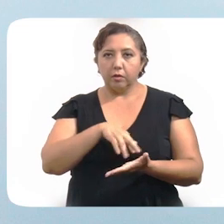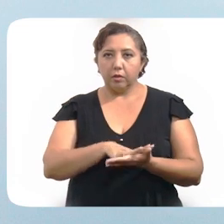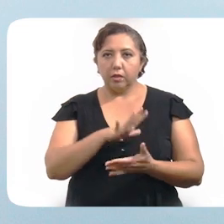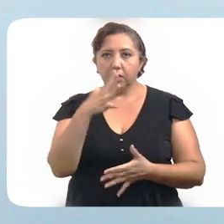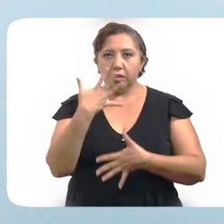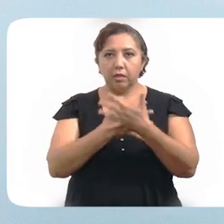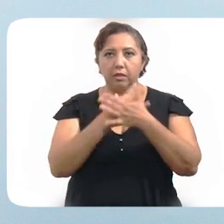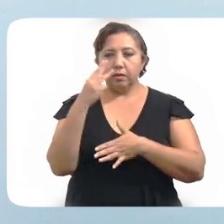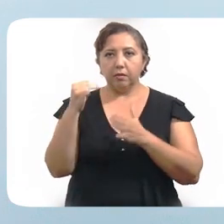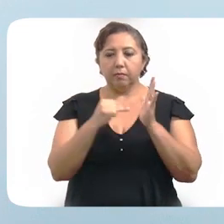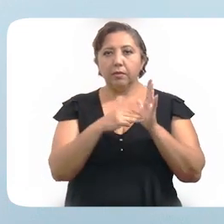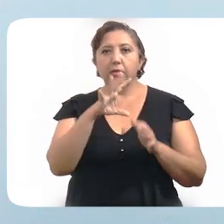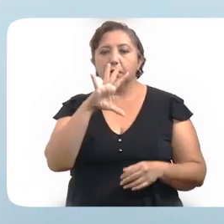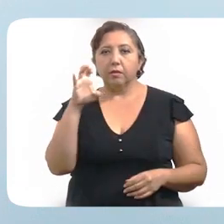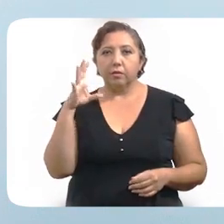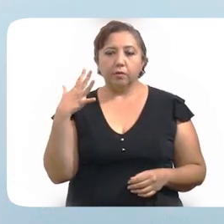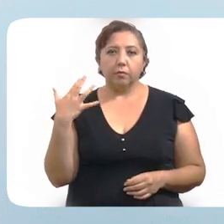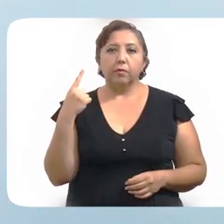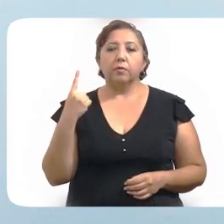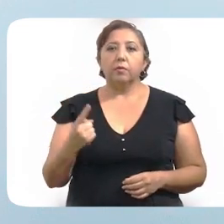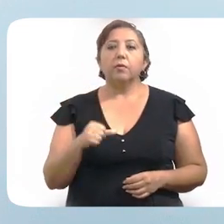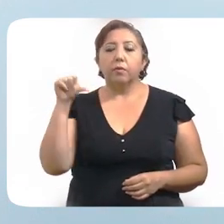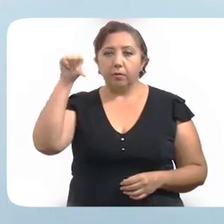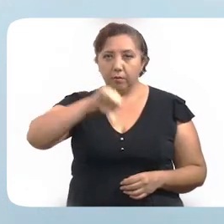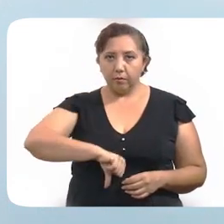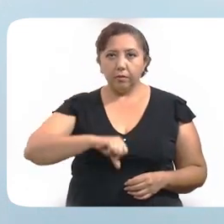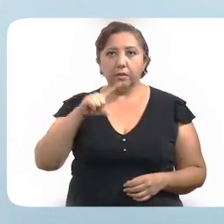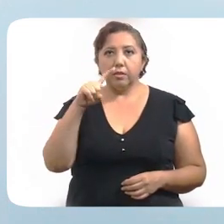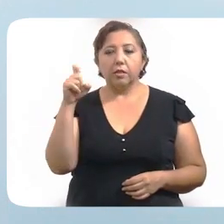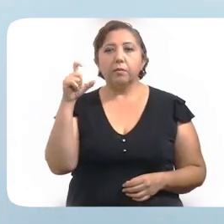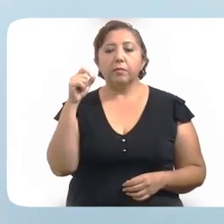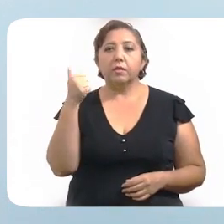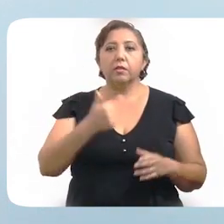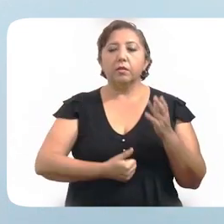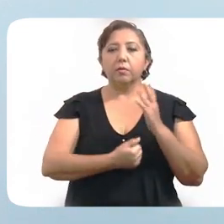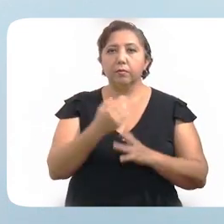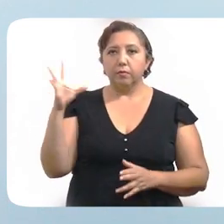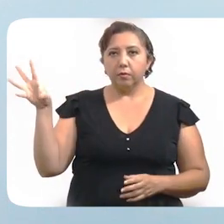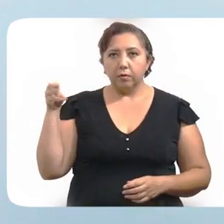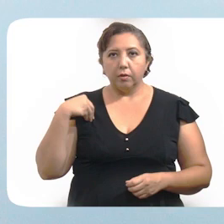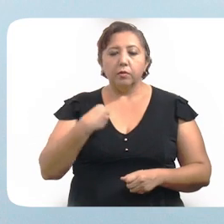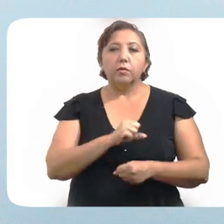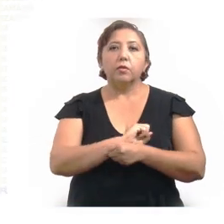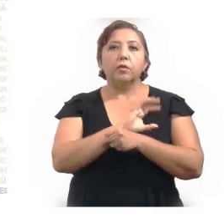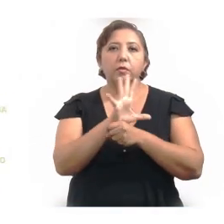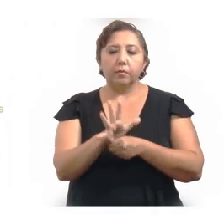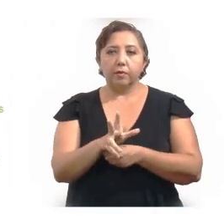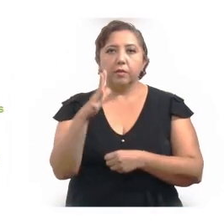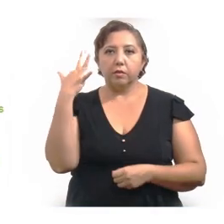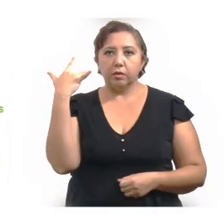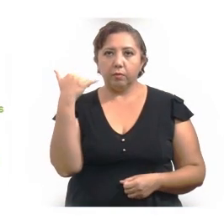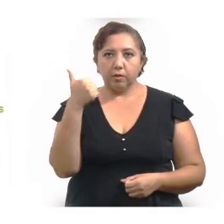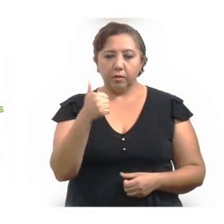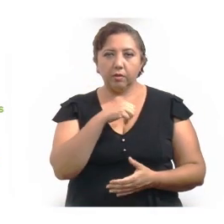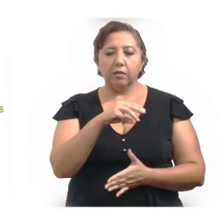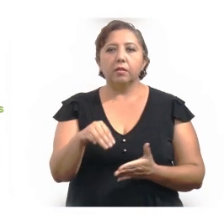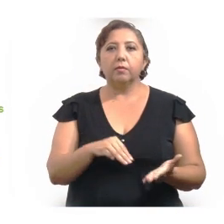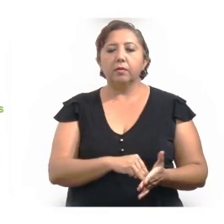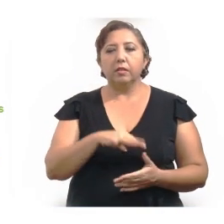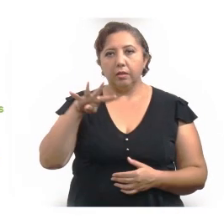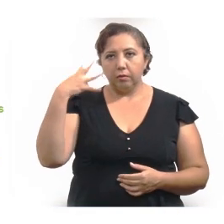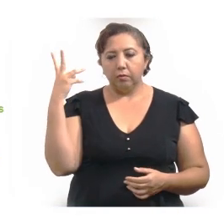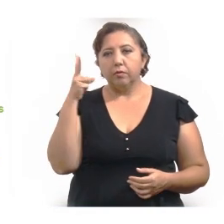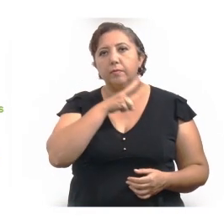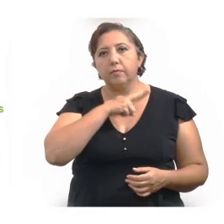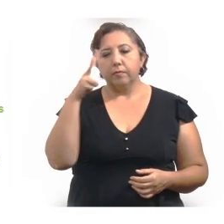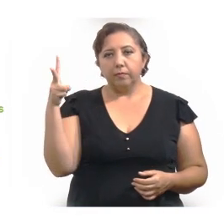son 15,551. Hoy se detectaron 126 nuevos contagios de coronavirus, 56 en Mérida, 14